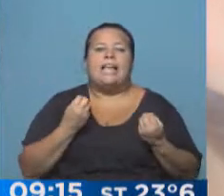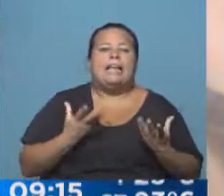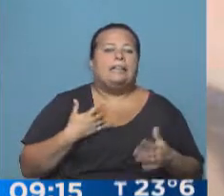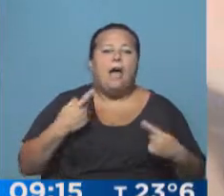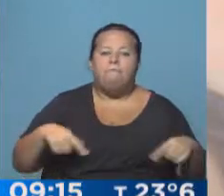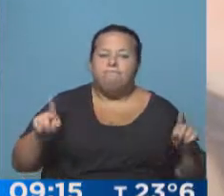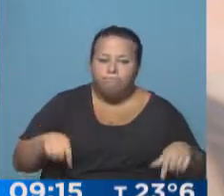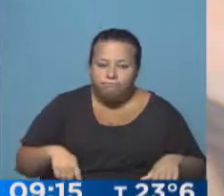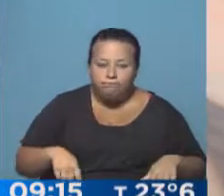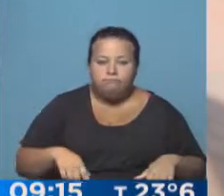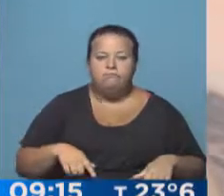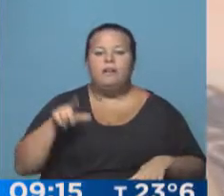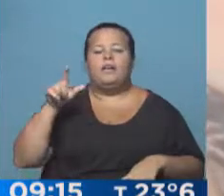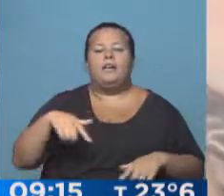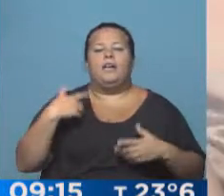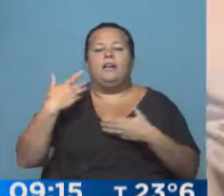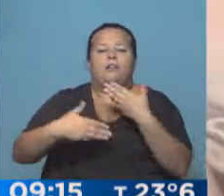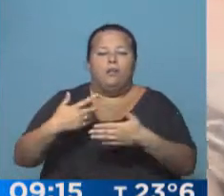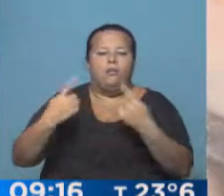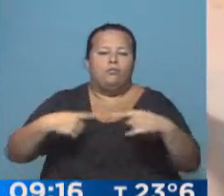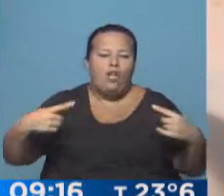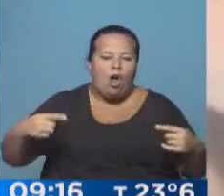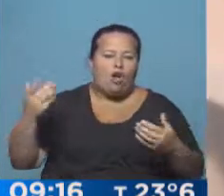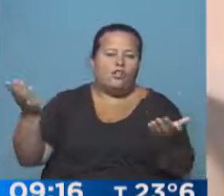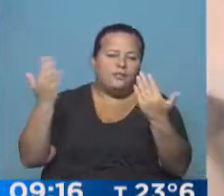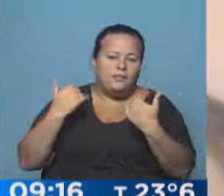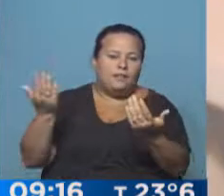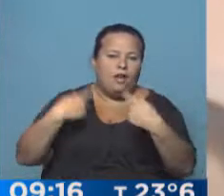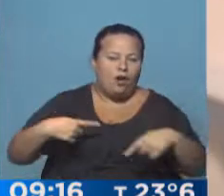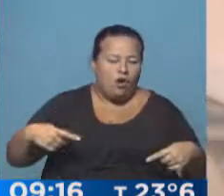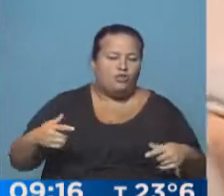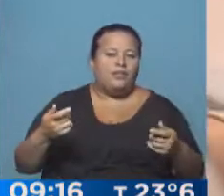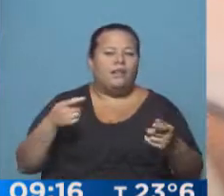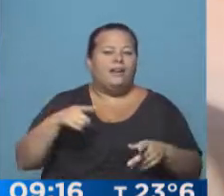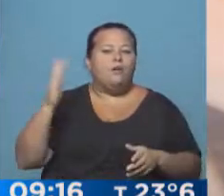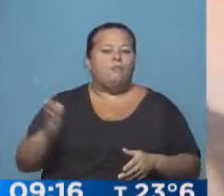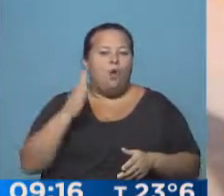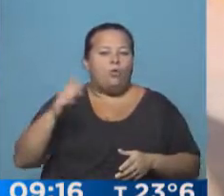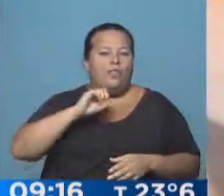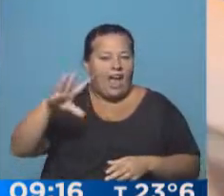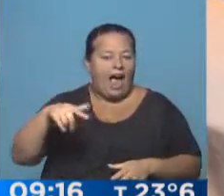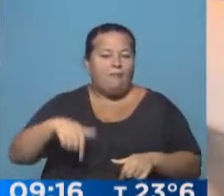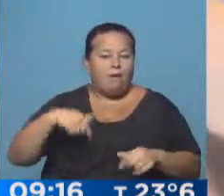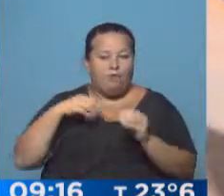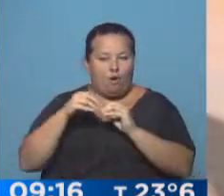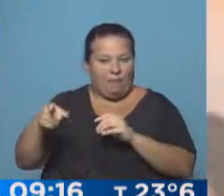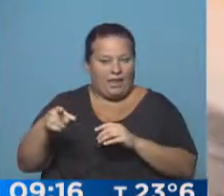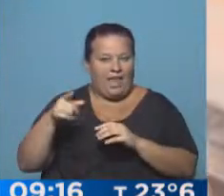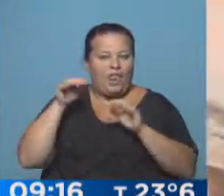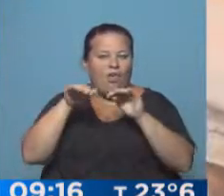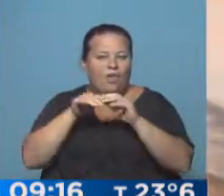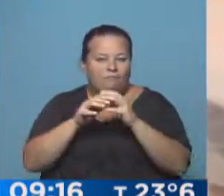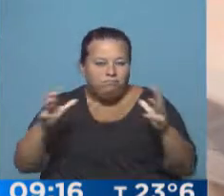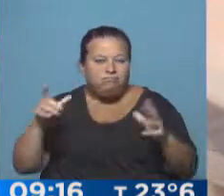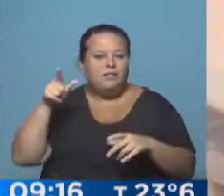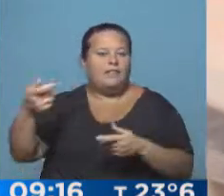estaban y la genética y varias cosas que están llegando ya eso la producción que está en el campo que acá tengo mi compañero que es incubación que